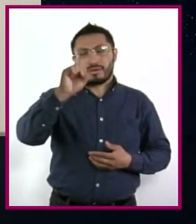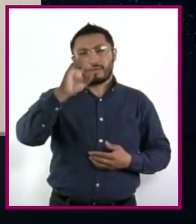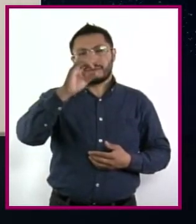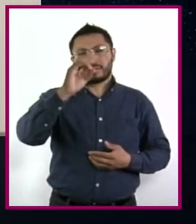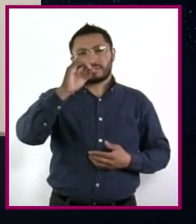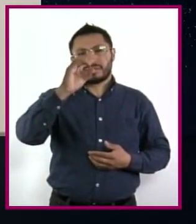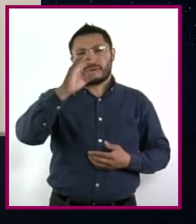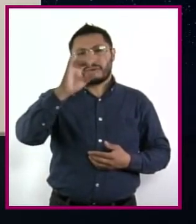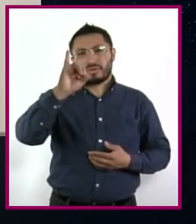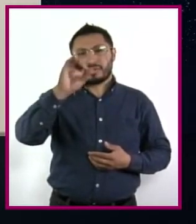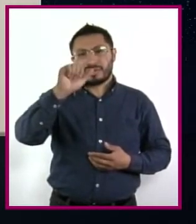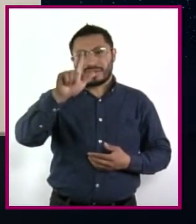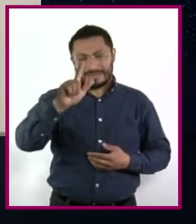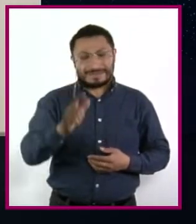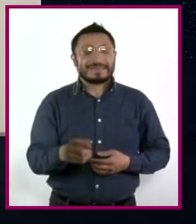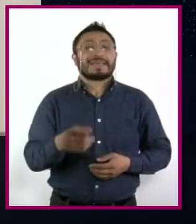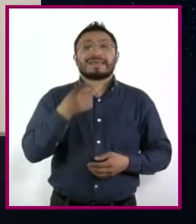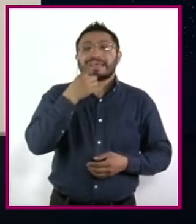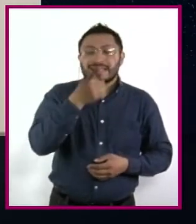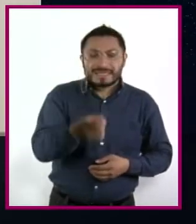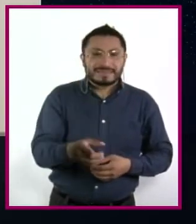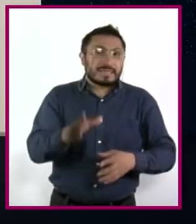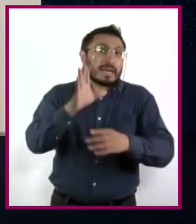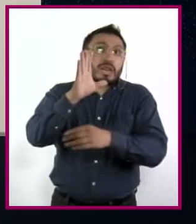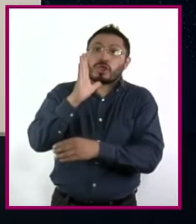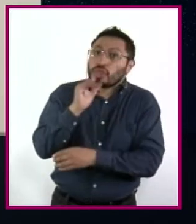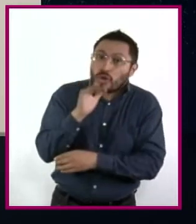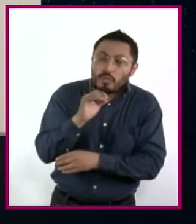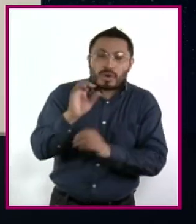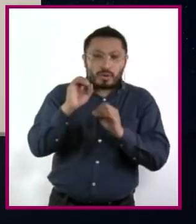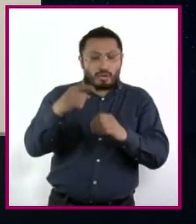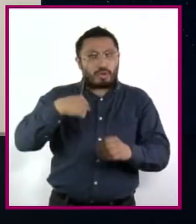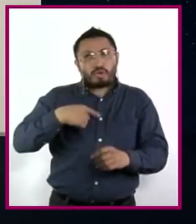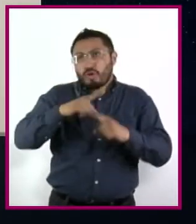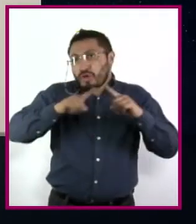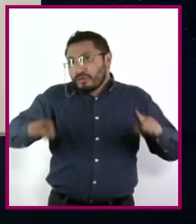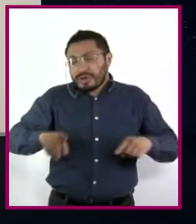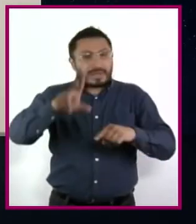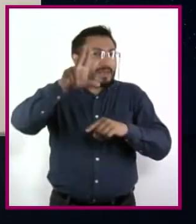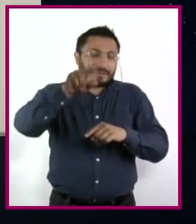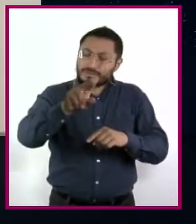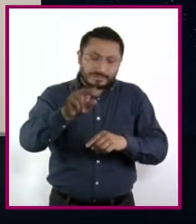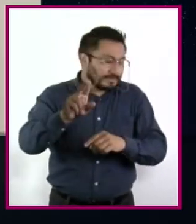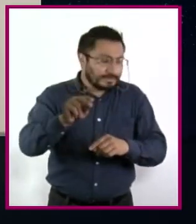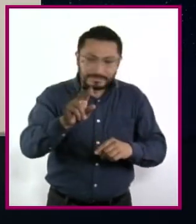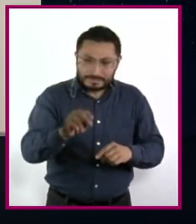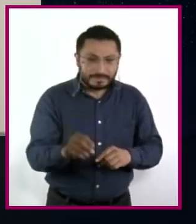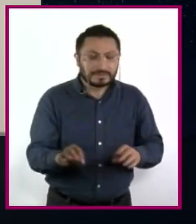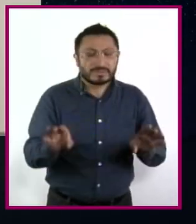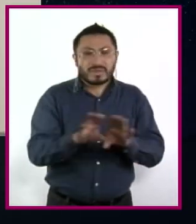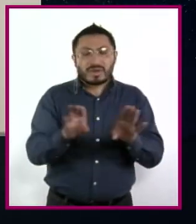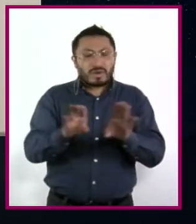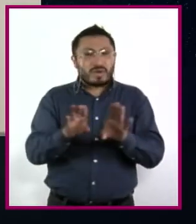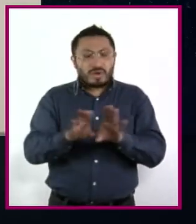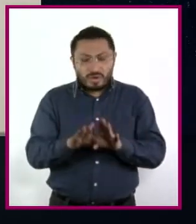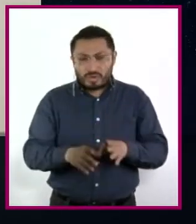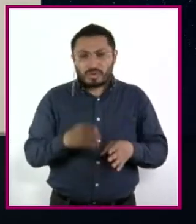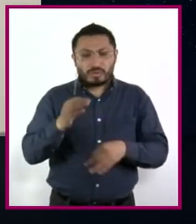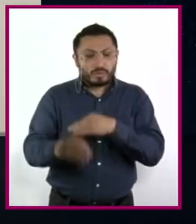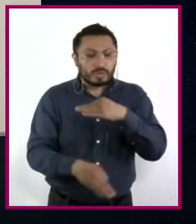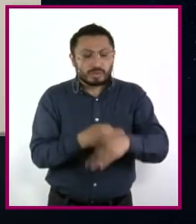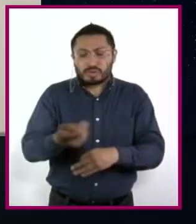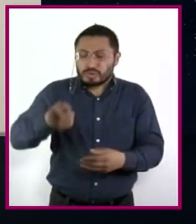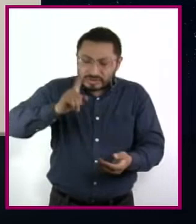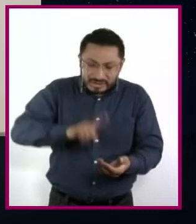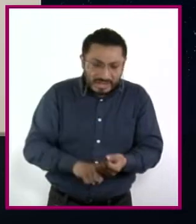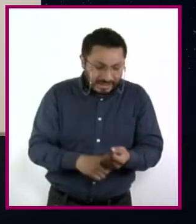grandes esferas. Es como si negáramos esa parte biológica del ser humano. No lo podemos hacer. Es como si negáramos ese aspecto social del